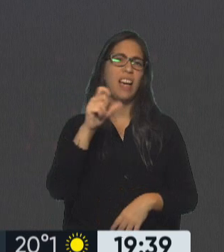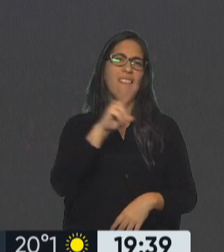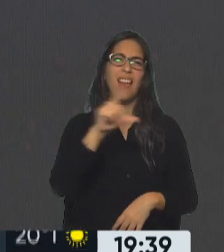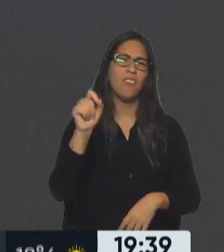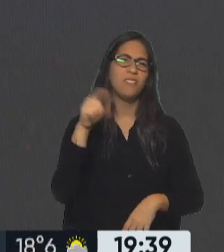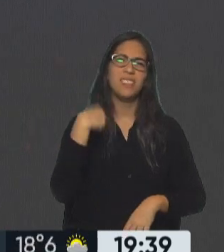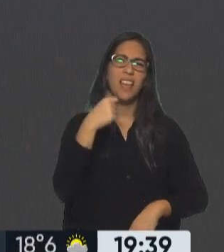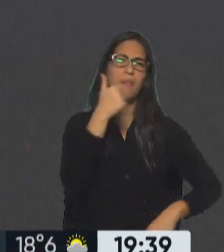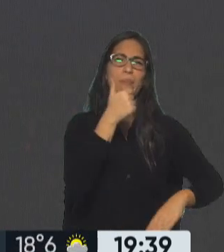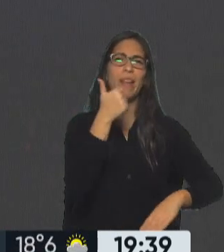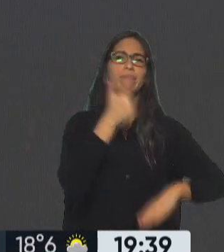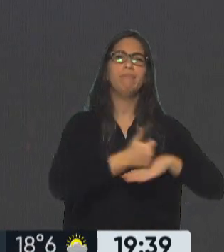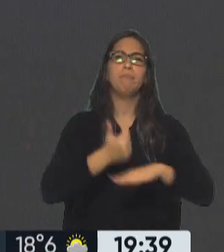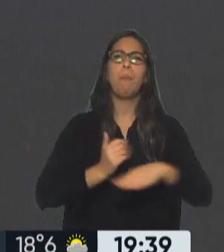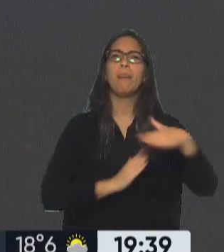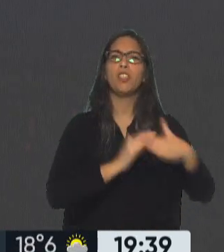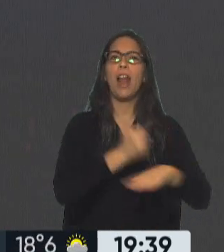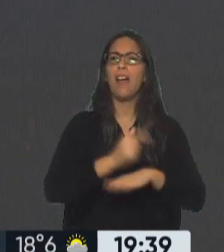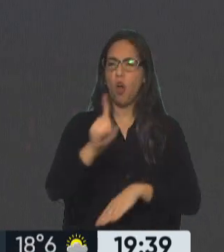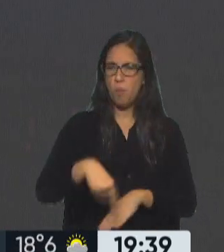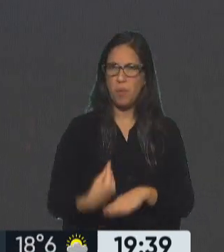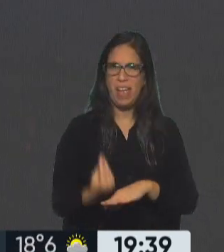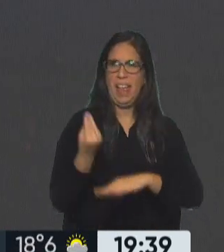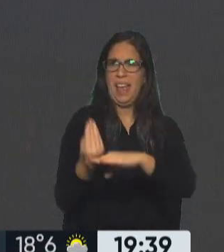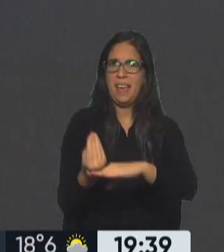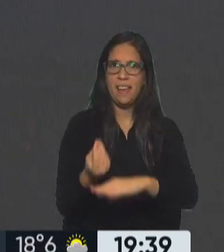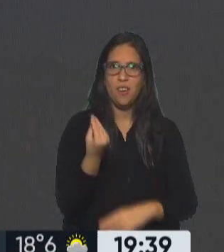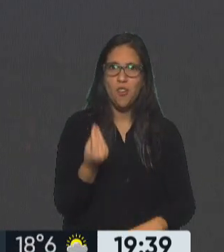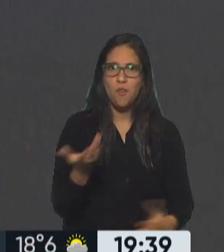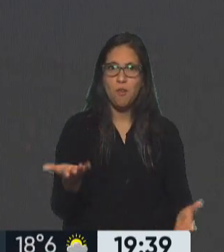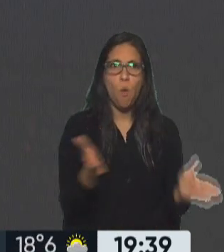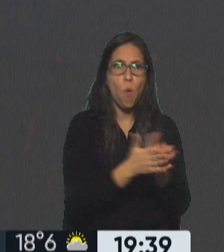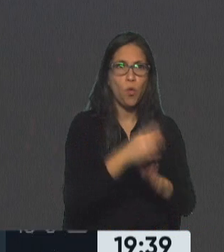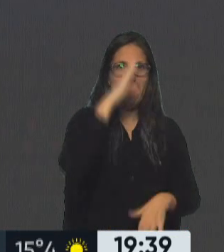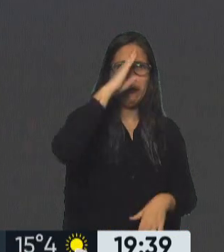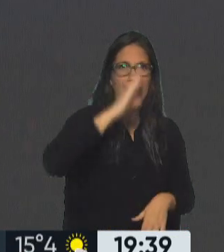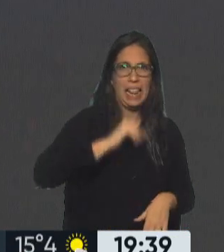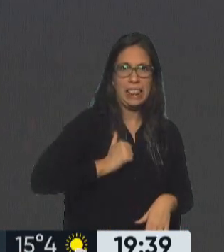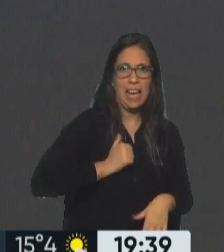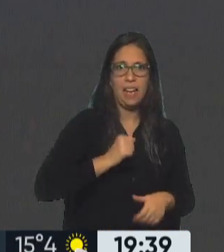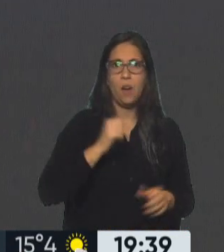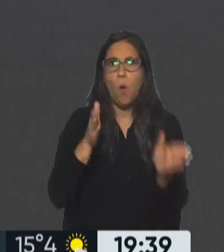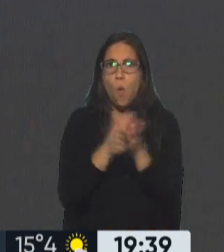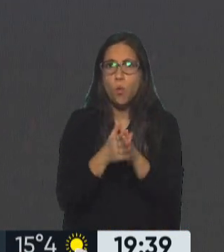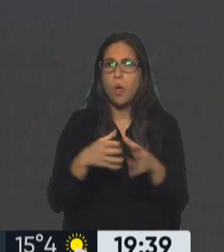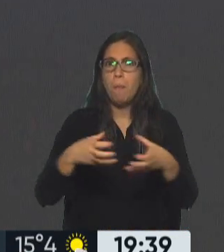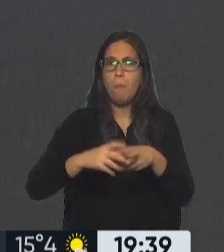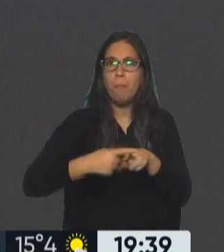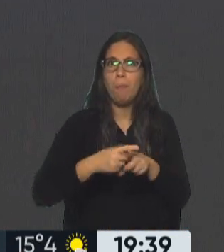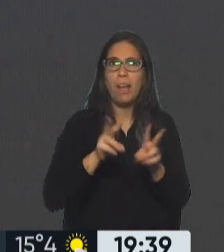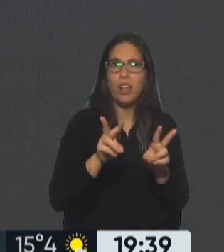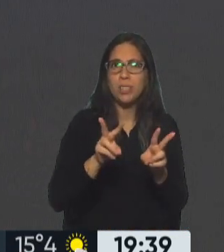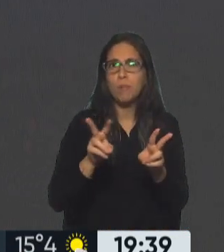siempre en la historia, que uno dice, ¿cómo resurgen? ¿No? Aparece Cavallo con los militares, Cavallo con el peronismo